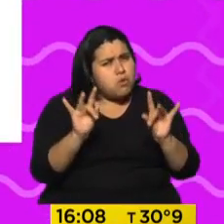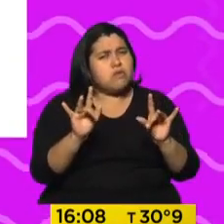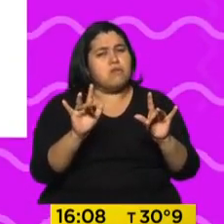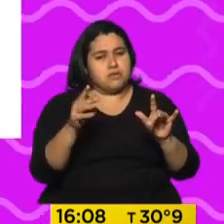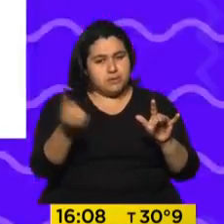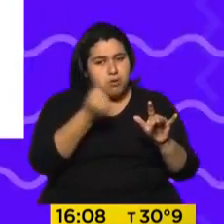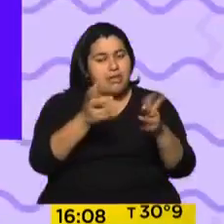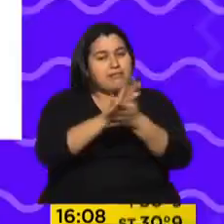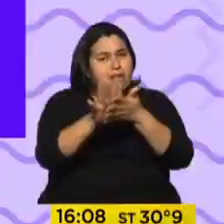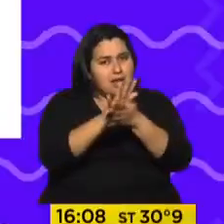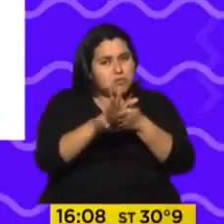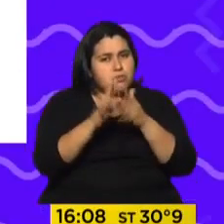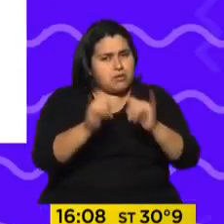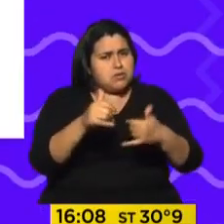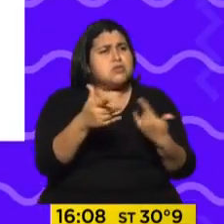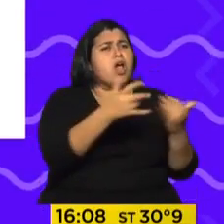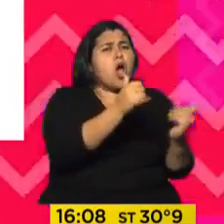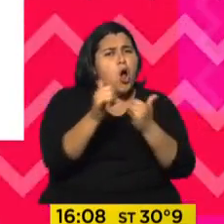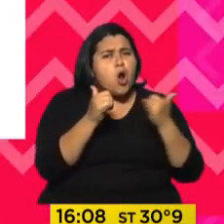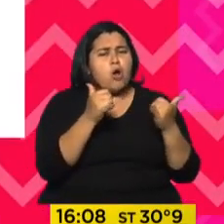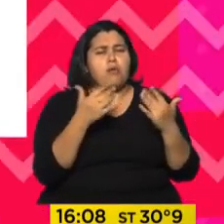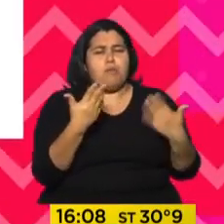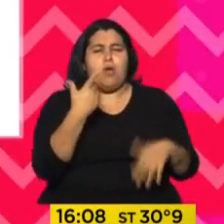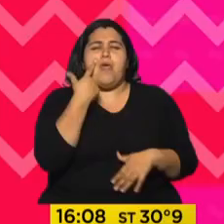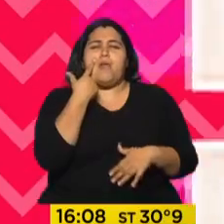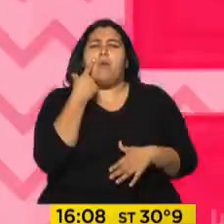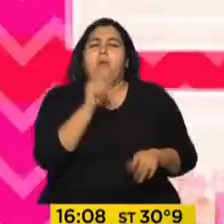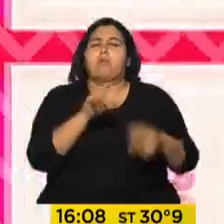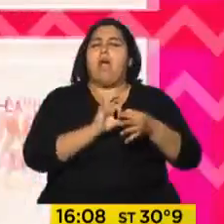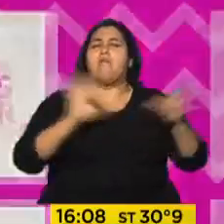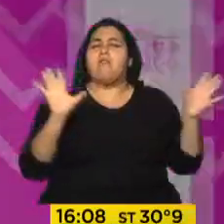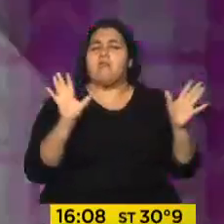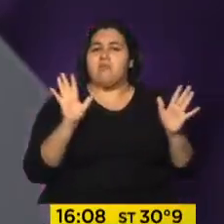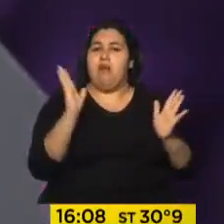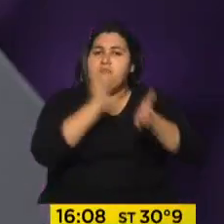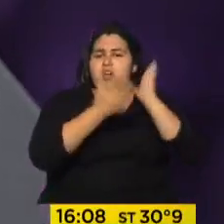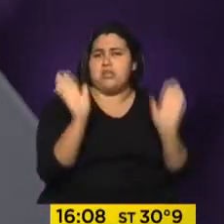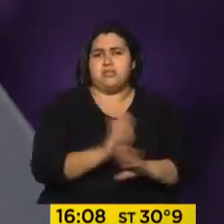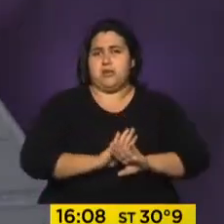para que las adolescentes y jóvenes puedan vivir una vida libre de violencia.